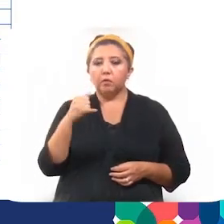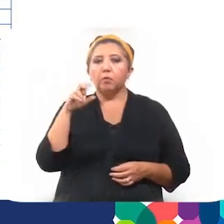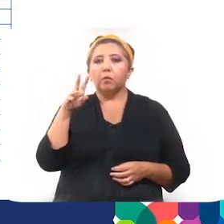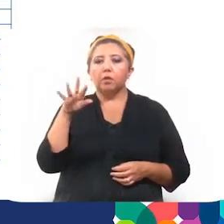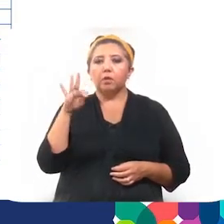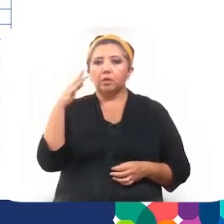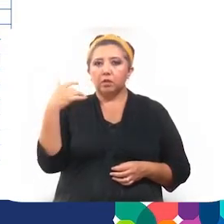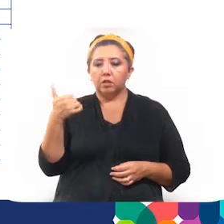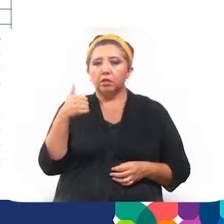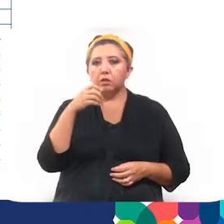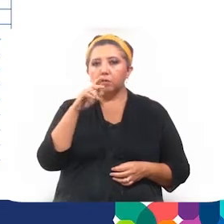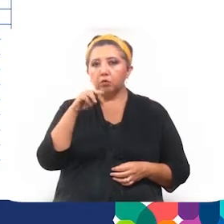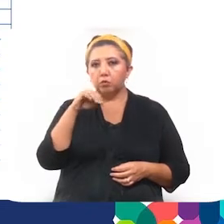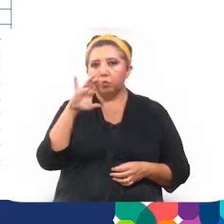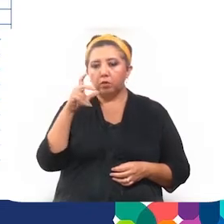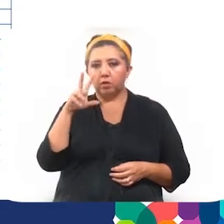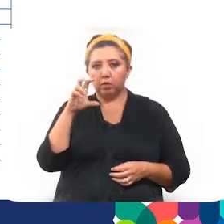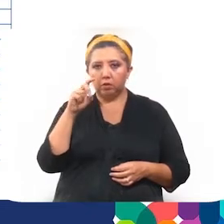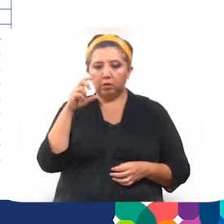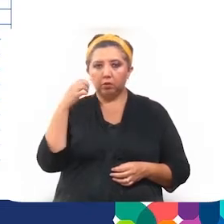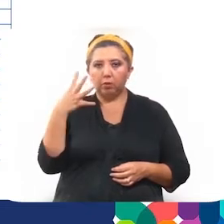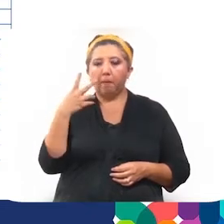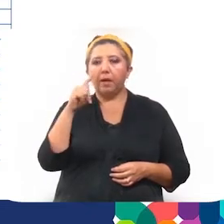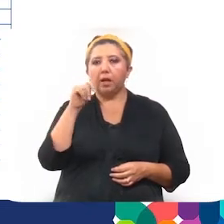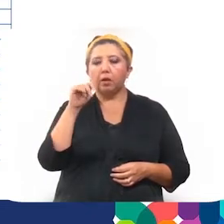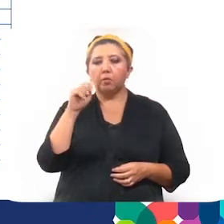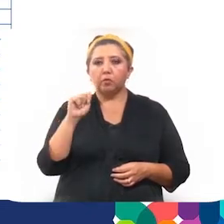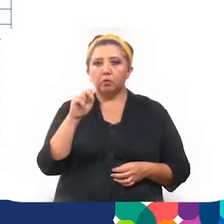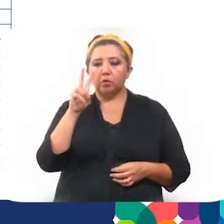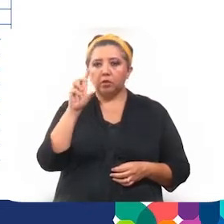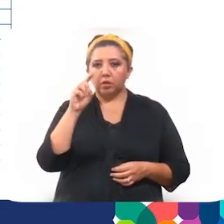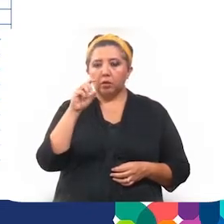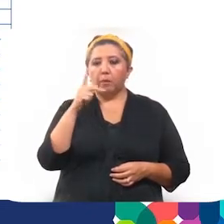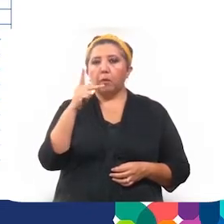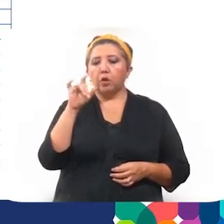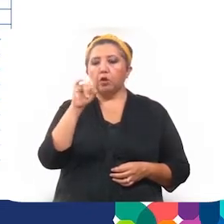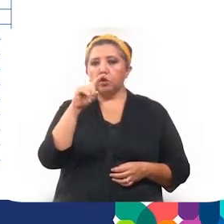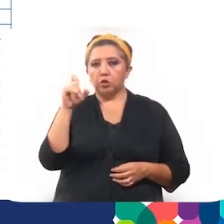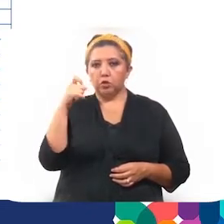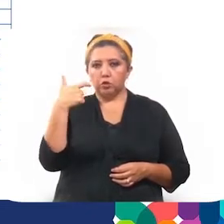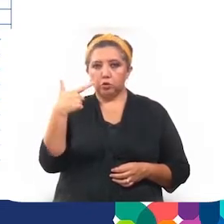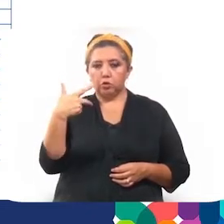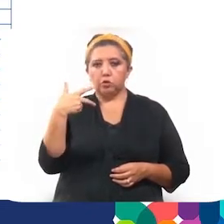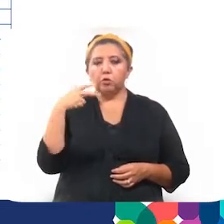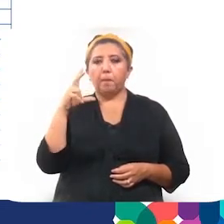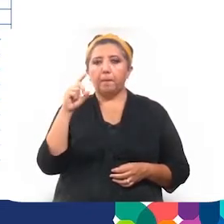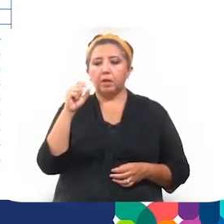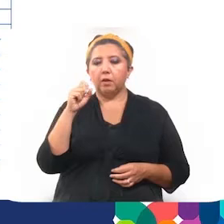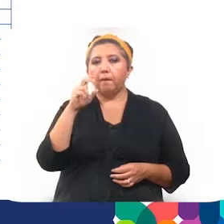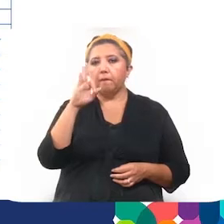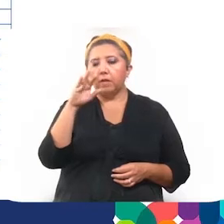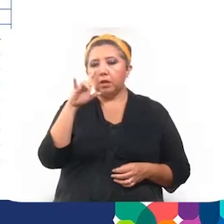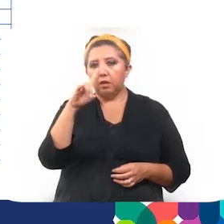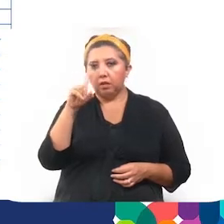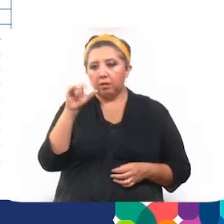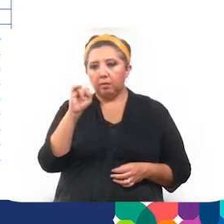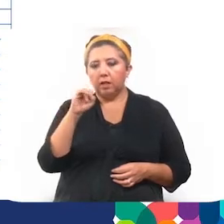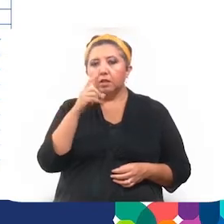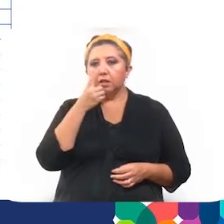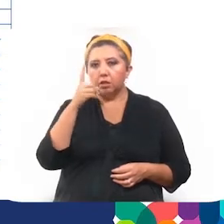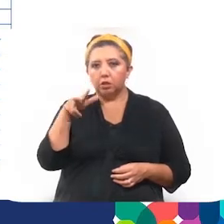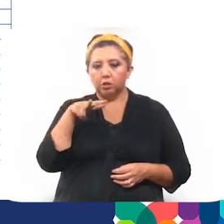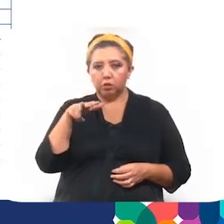46, Chuburná de Hidalgo 34, Pacaptún 30, Polígono 108 20, Fidel Velázquez y Roble